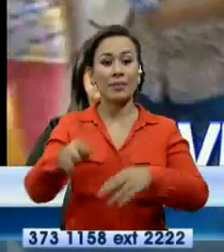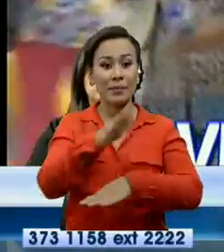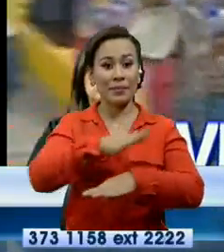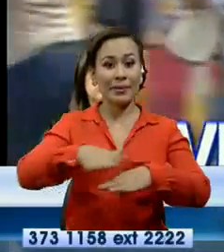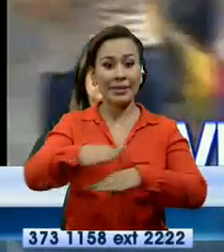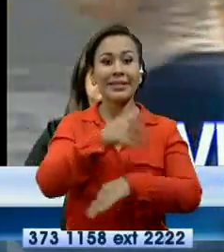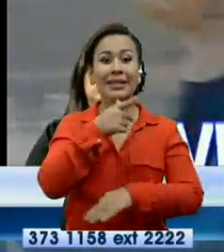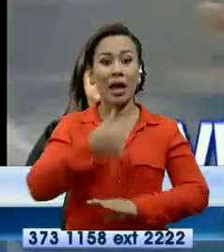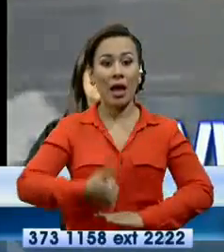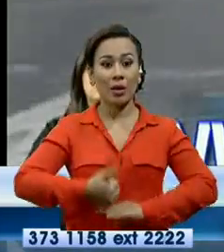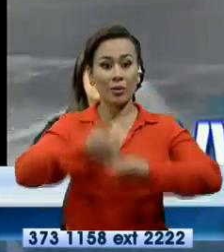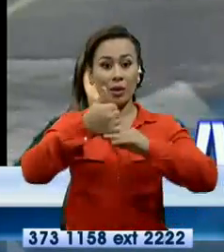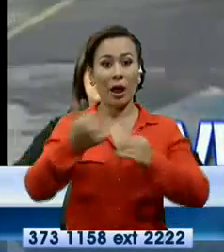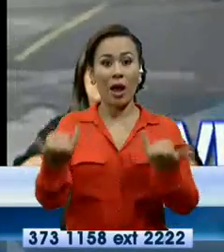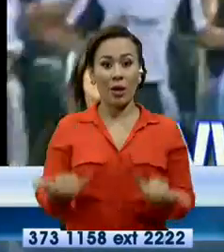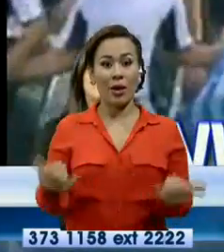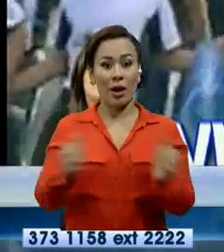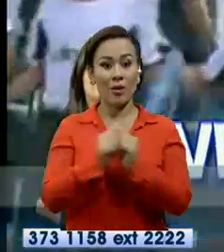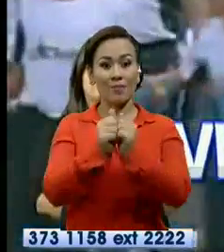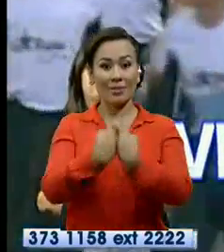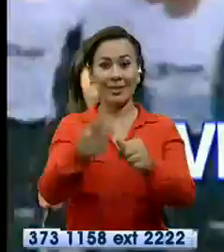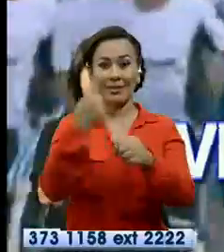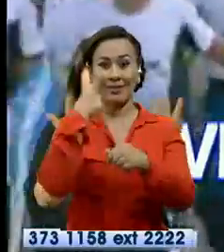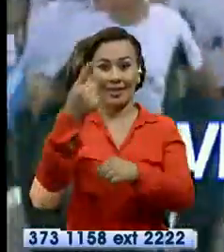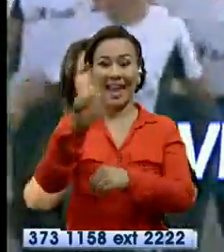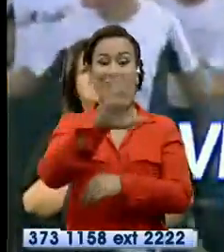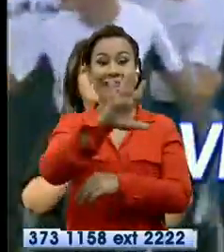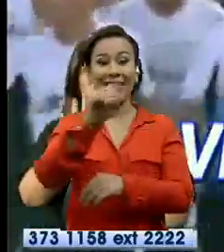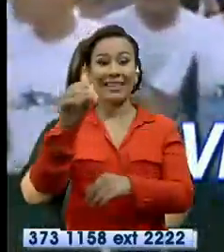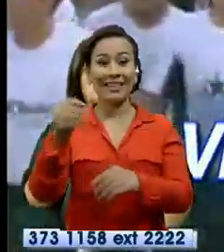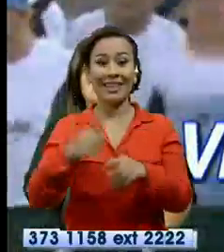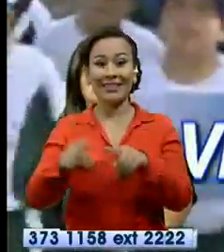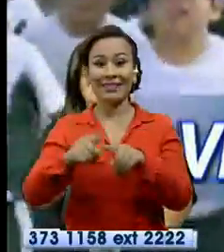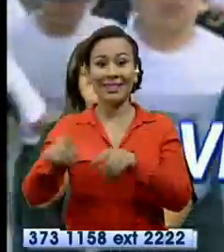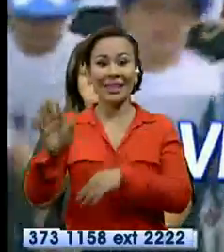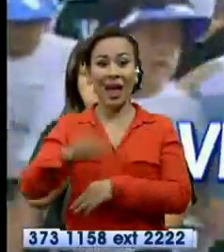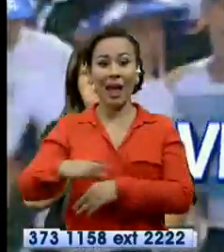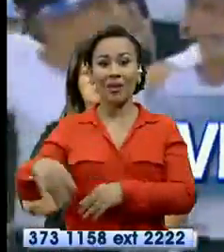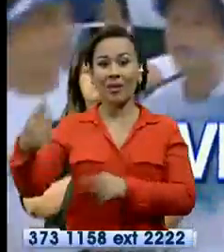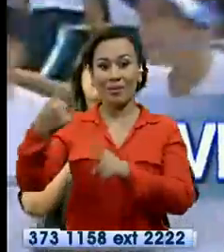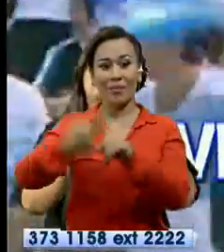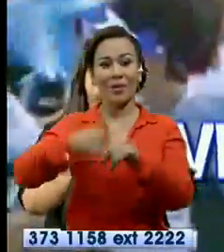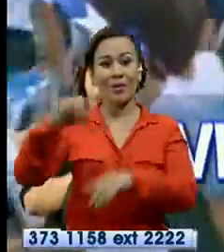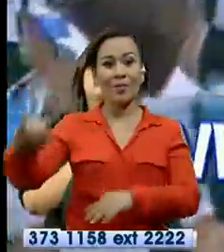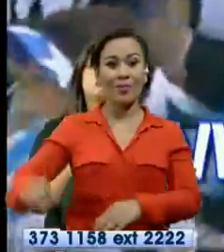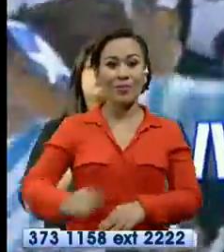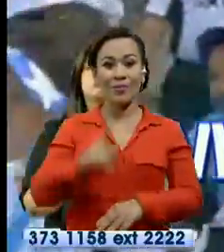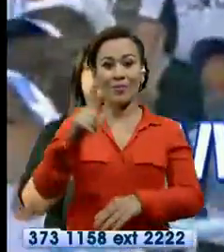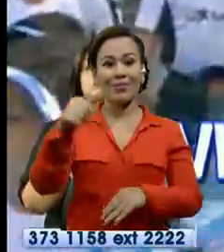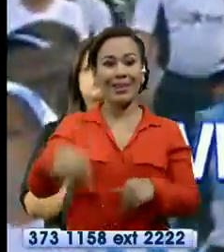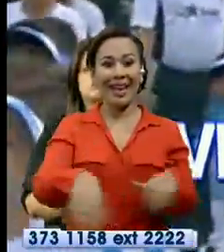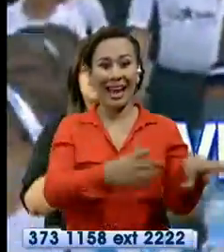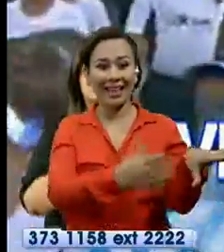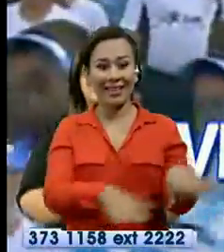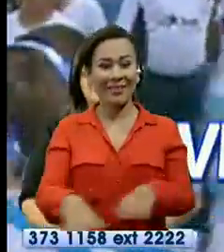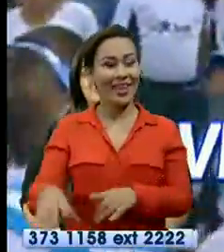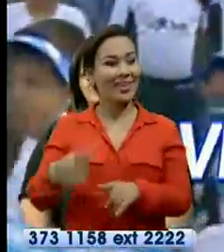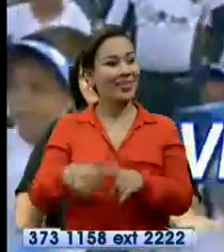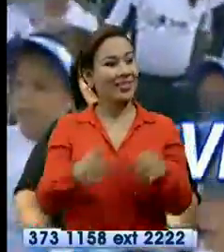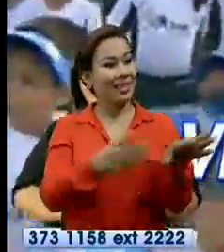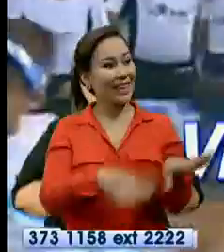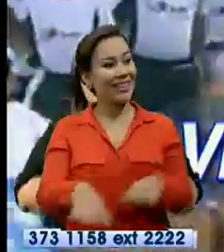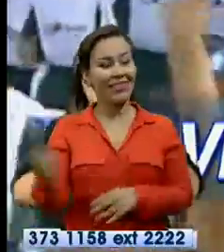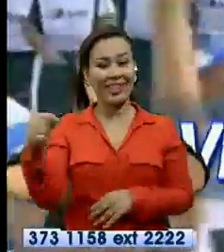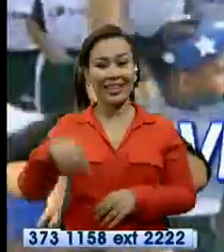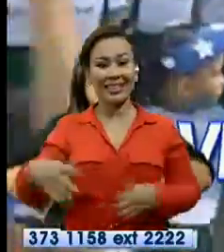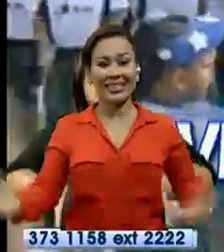Nuestras autoridades nos acompañan en este pregón. Más de 500 estudiantes en este pregón juliano y damos inicio a las diferentes actividades